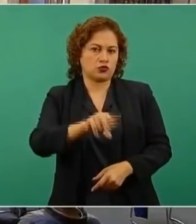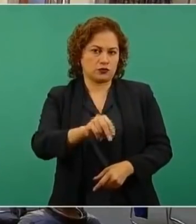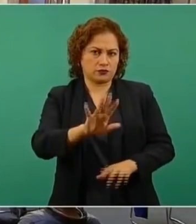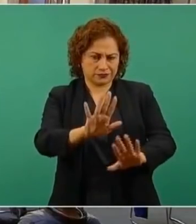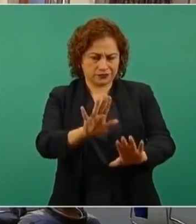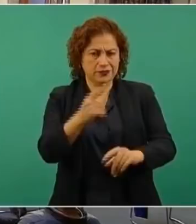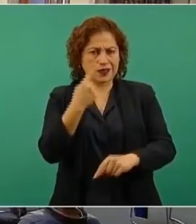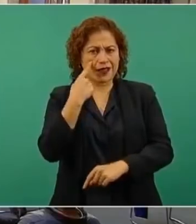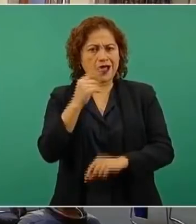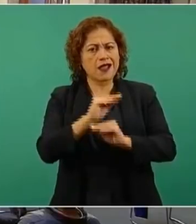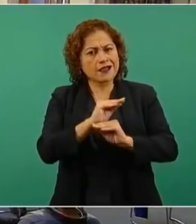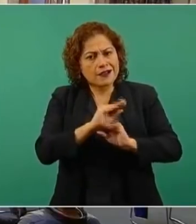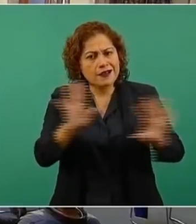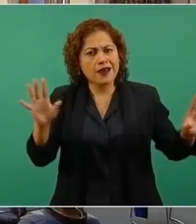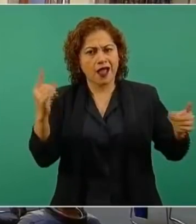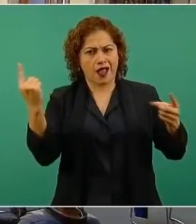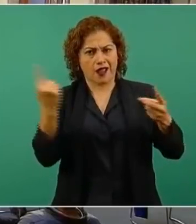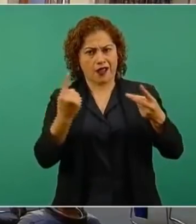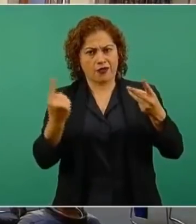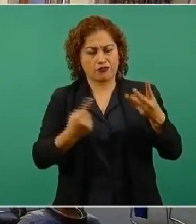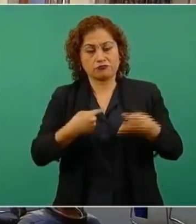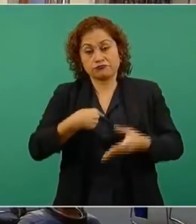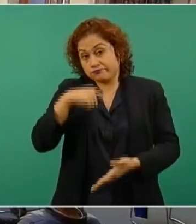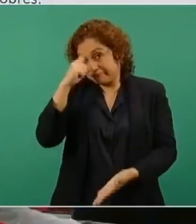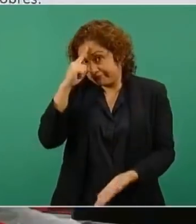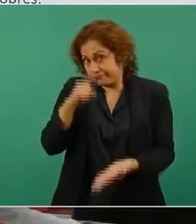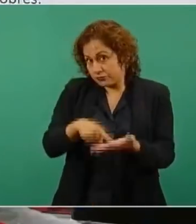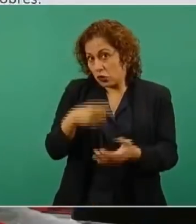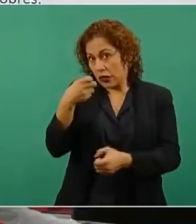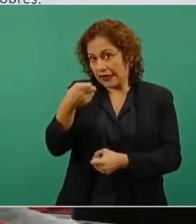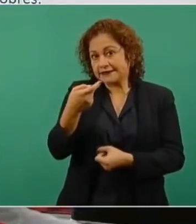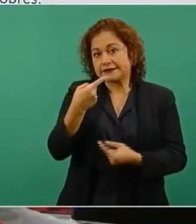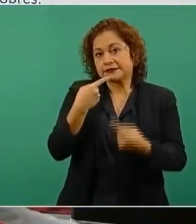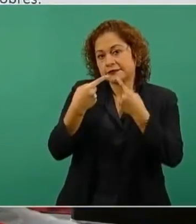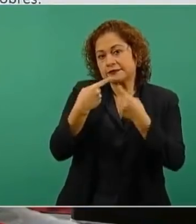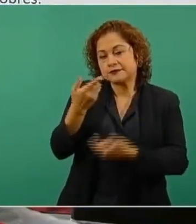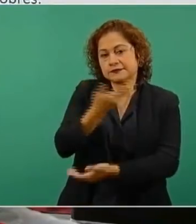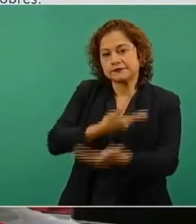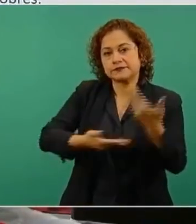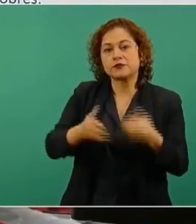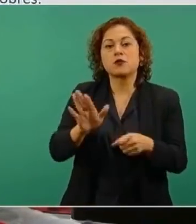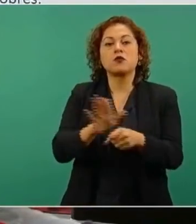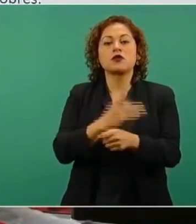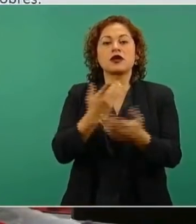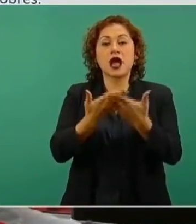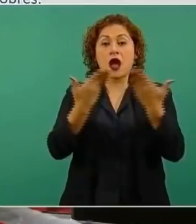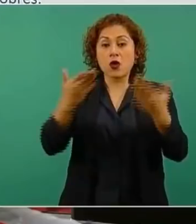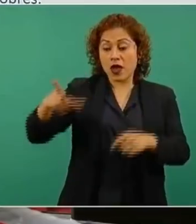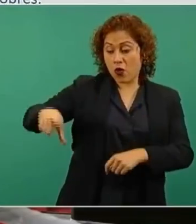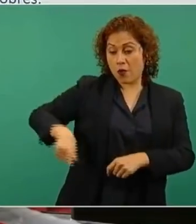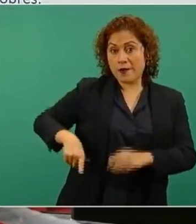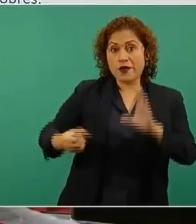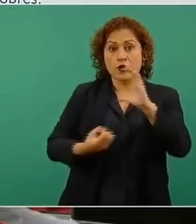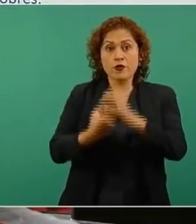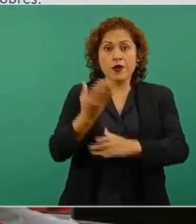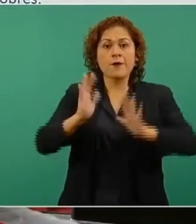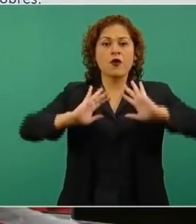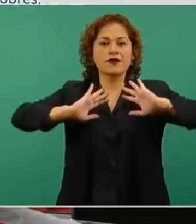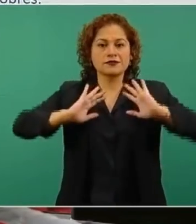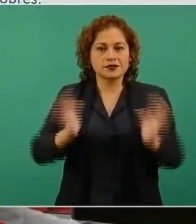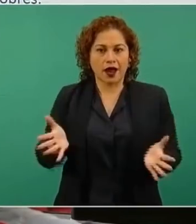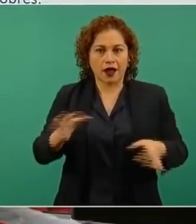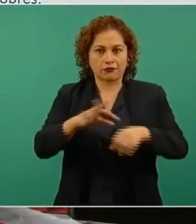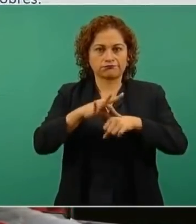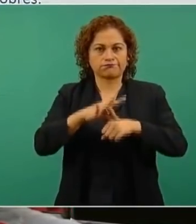situación. Y creo que esa es la salida. Hay un nuevo gobierno, hay una nueva realidad, y en esa nueva